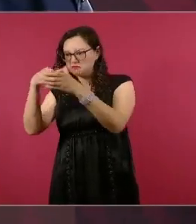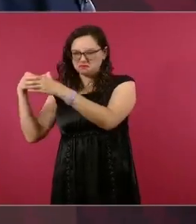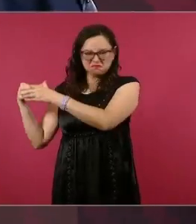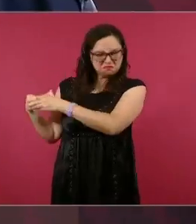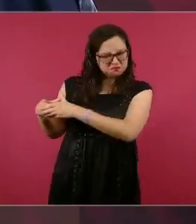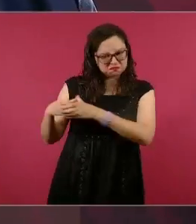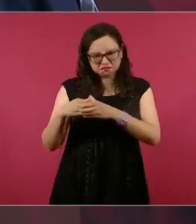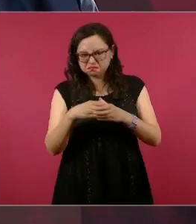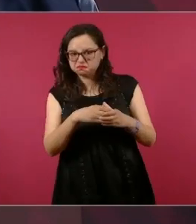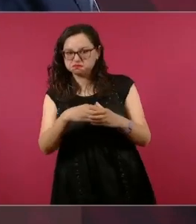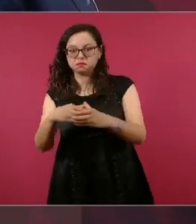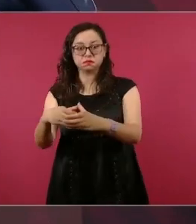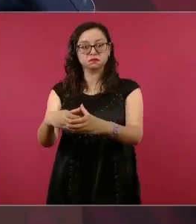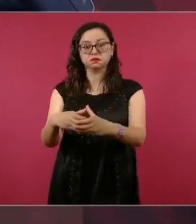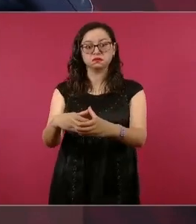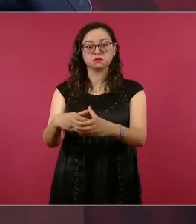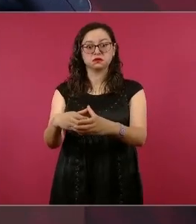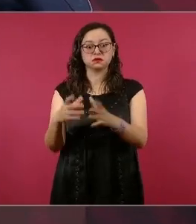Corregidora